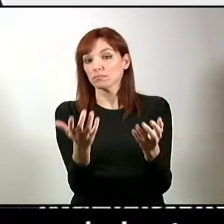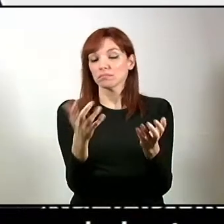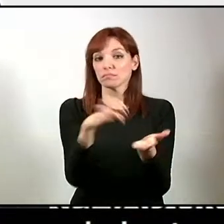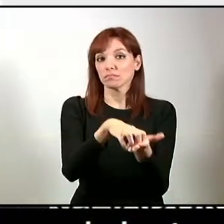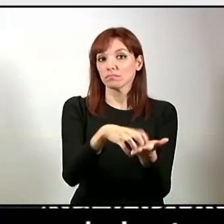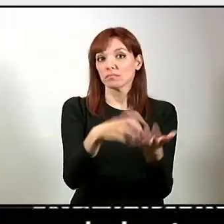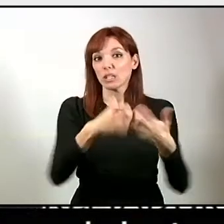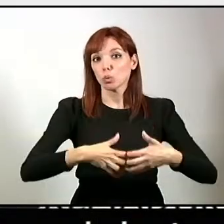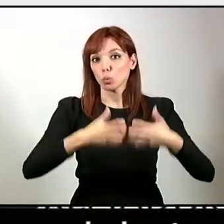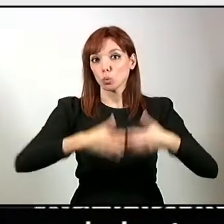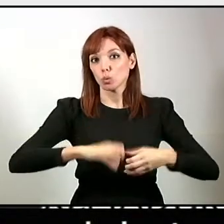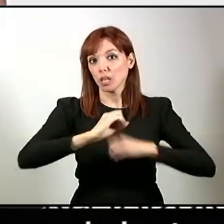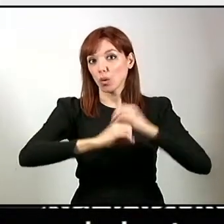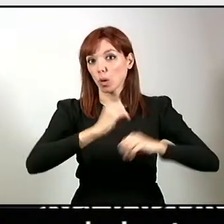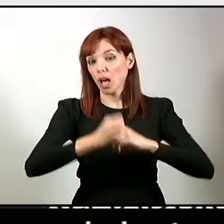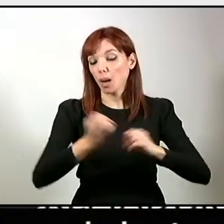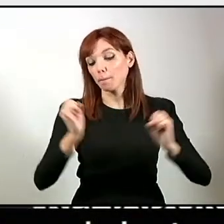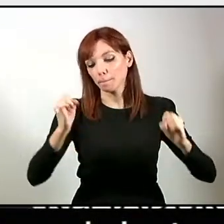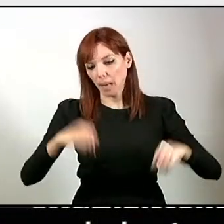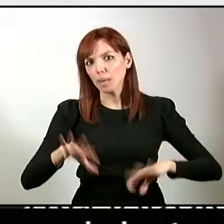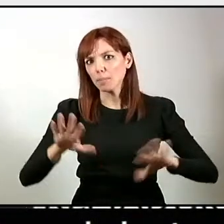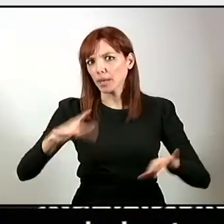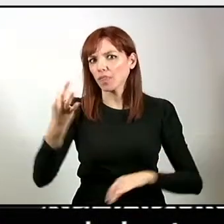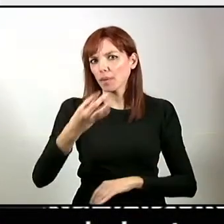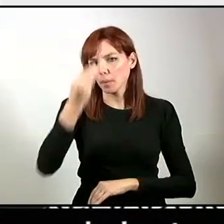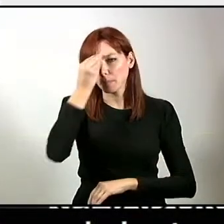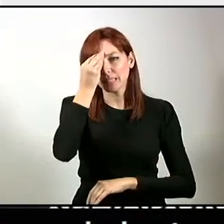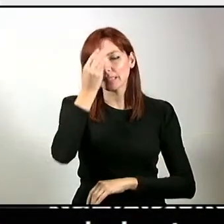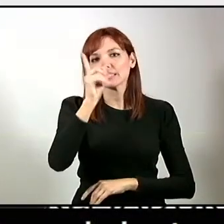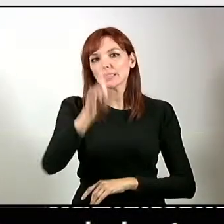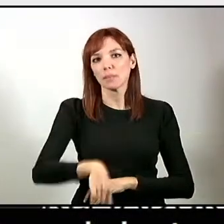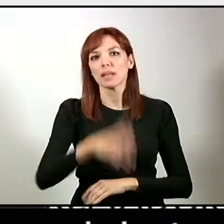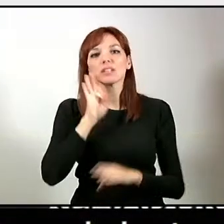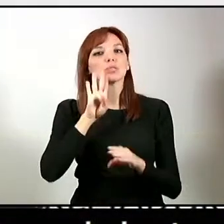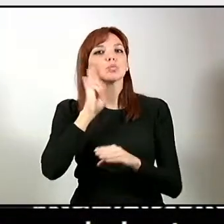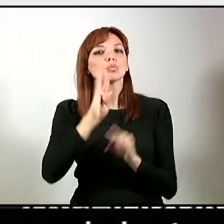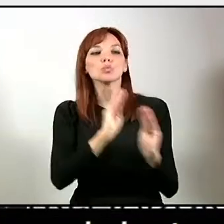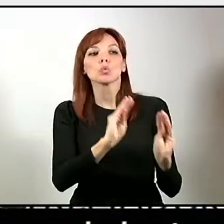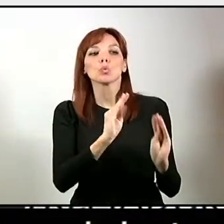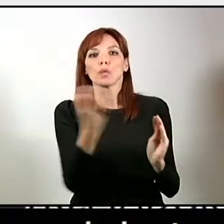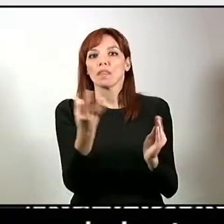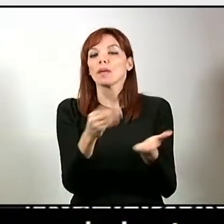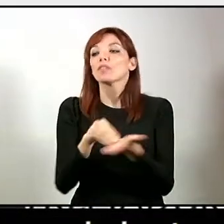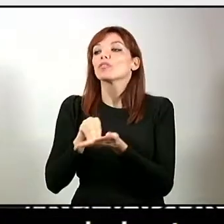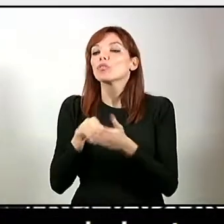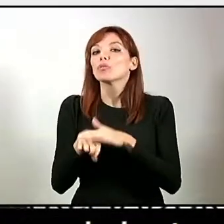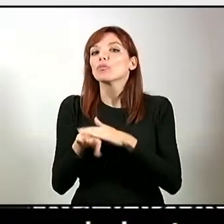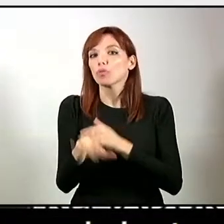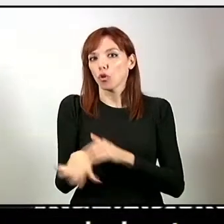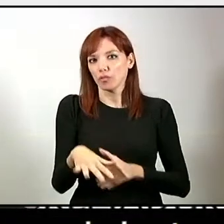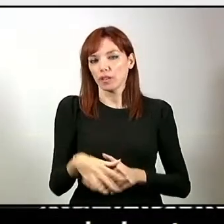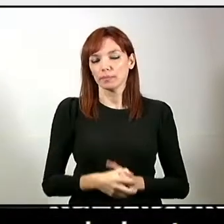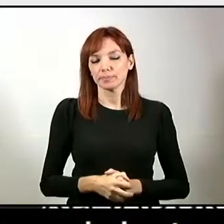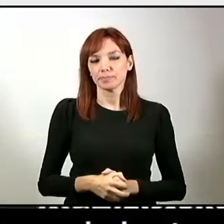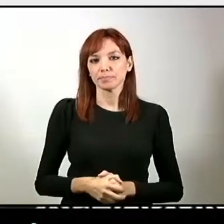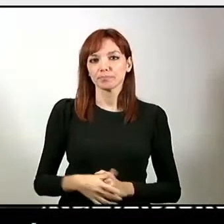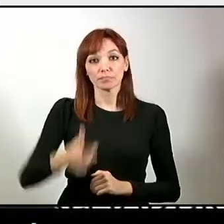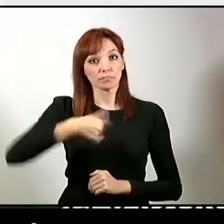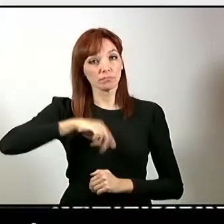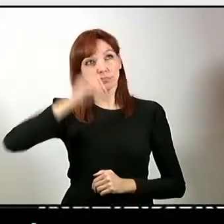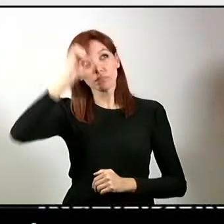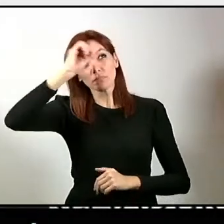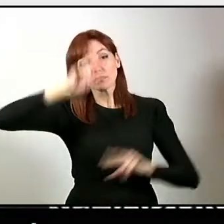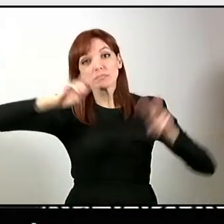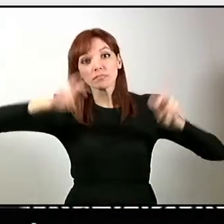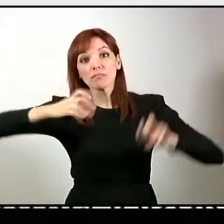consecuentes también de que los residuos de esas centrales nucleares tienen que ir a parar a algún lugar. Nosotros, la postura inicial es